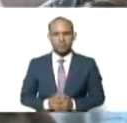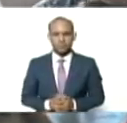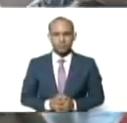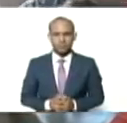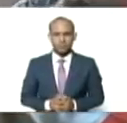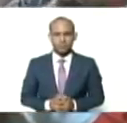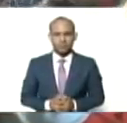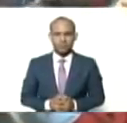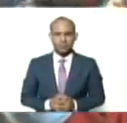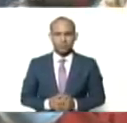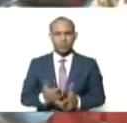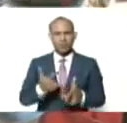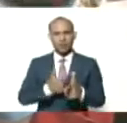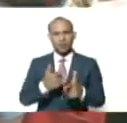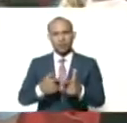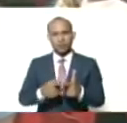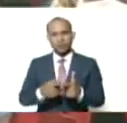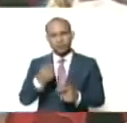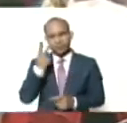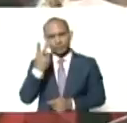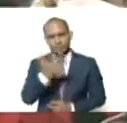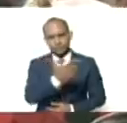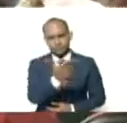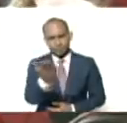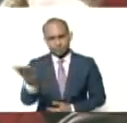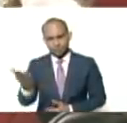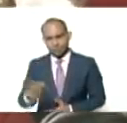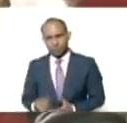Correcto. Entonces, fíjense ustedes.